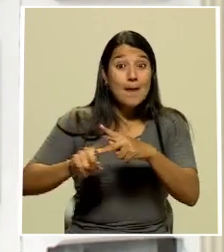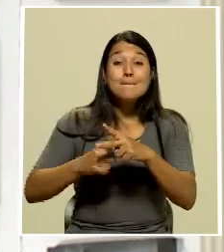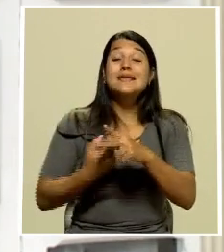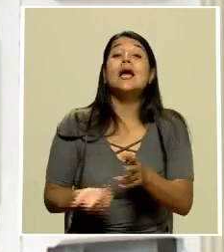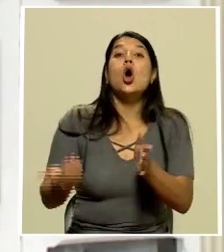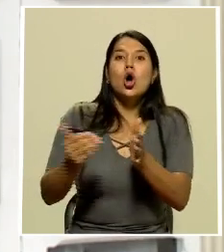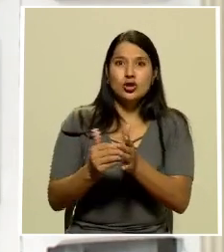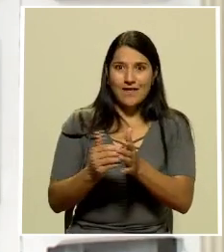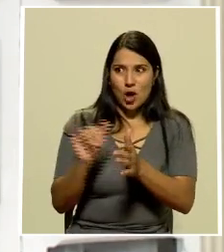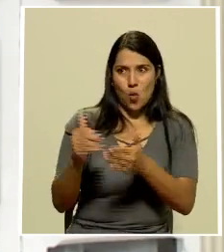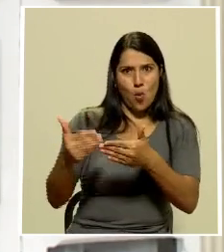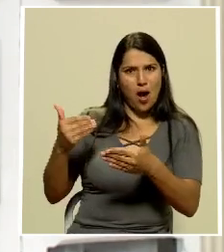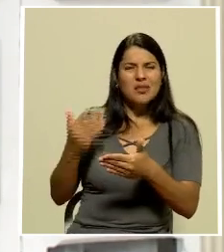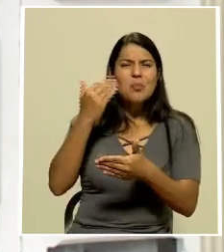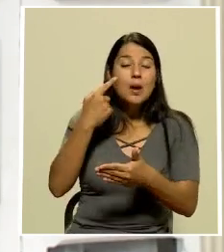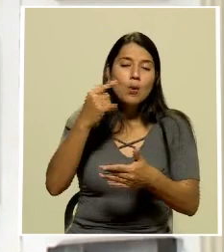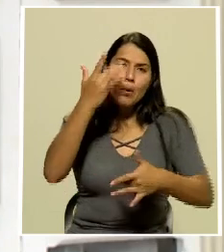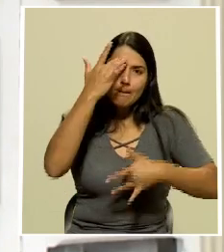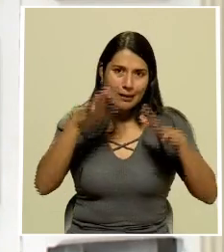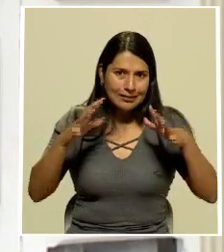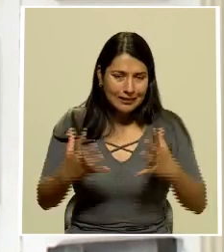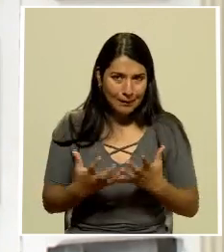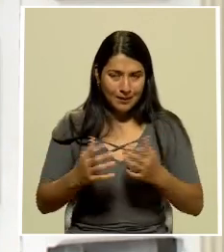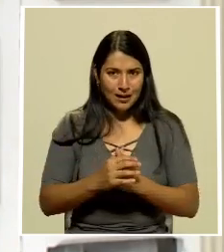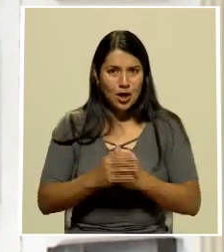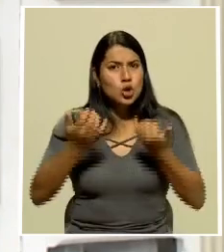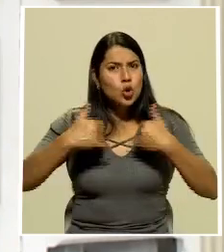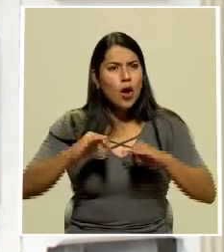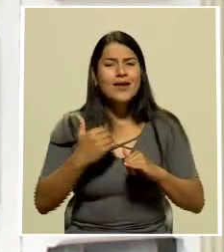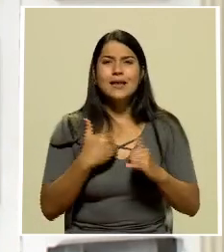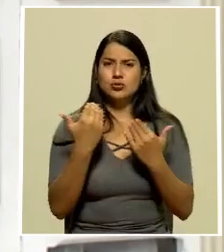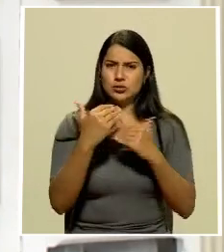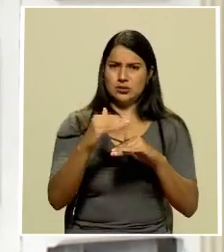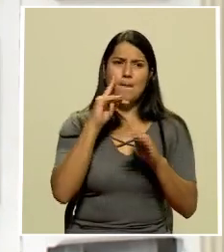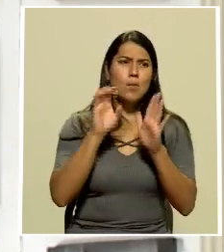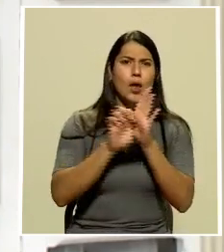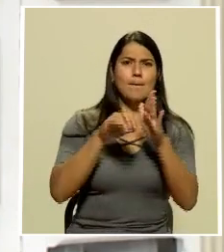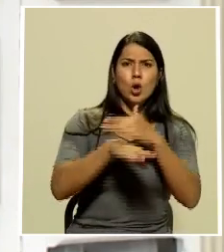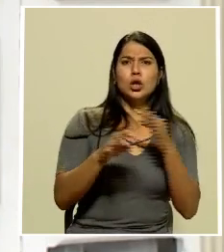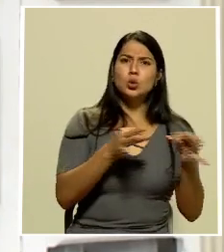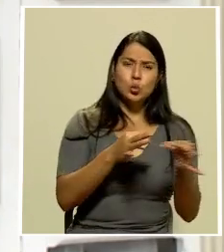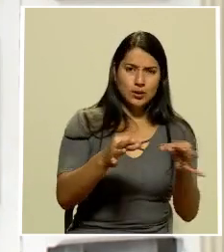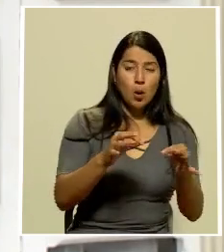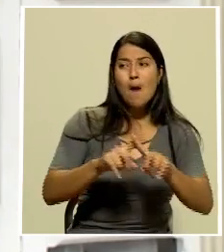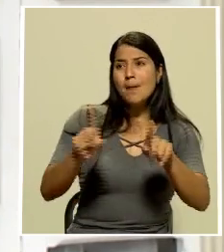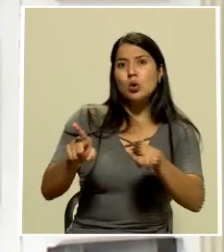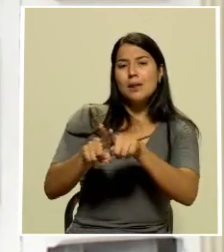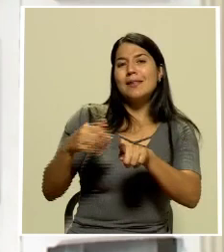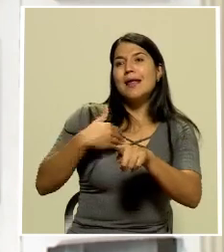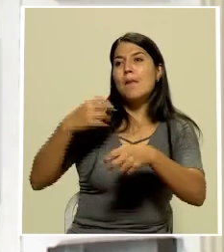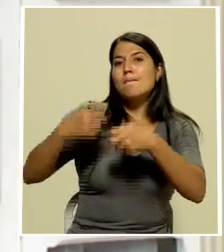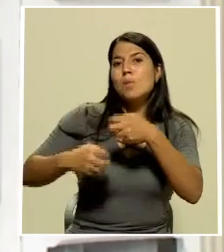condiciones ordinarias por la pandemia. Seguimos teniendo no solo limitaciones, por ejemplo, el turismo, sino también dificultades